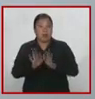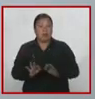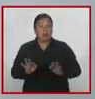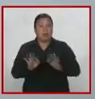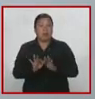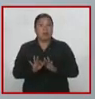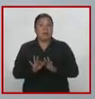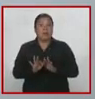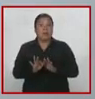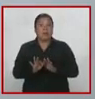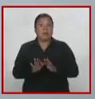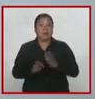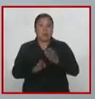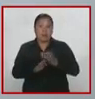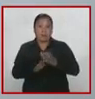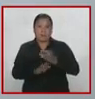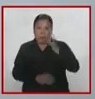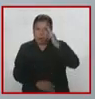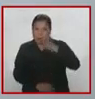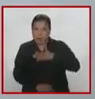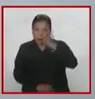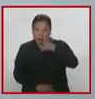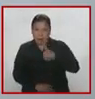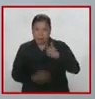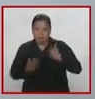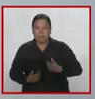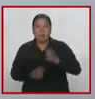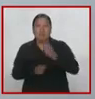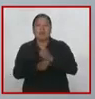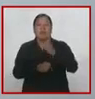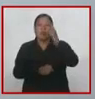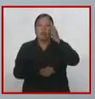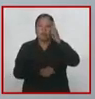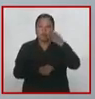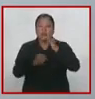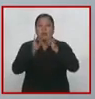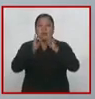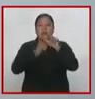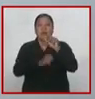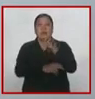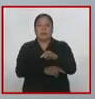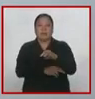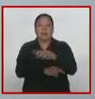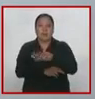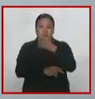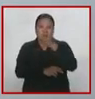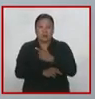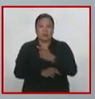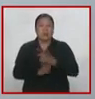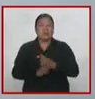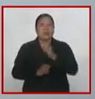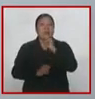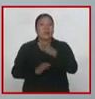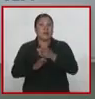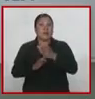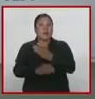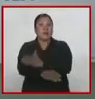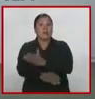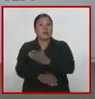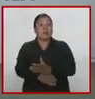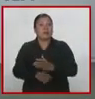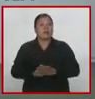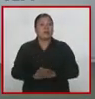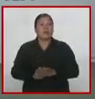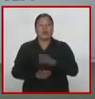que hace saludamos a nuestra compañera laura espinoza en la interpretación de la lengua de señas mexicana también nos acompaña el doctor